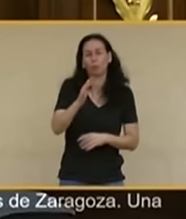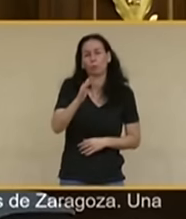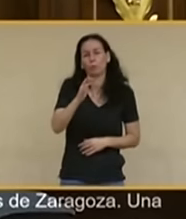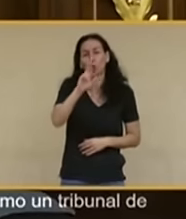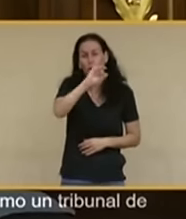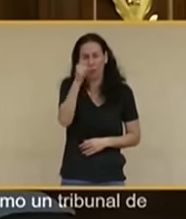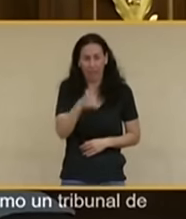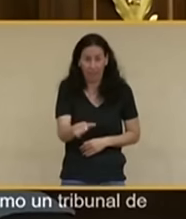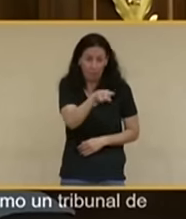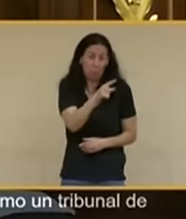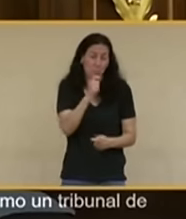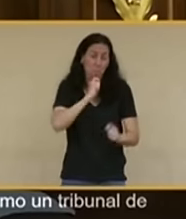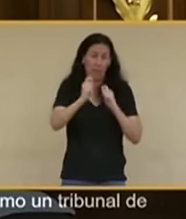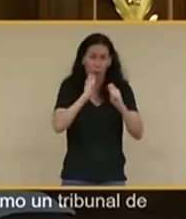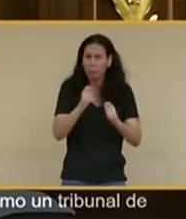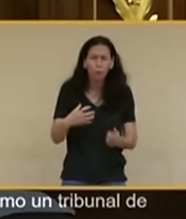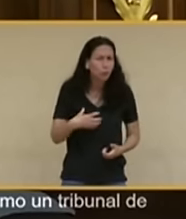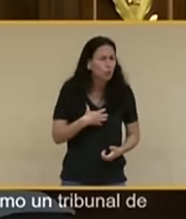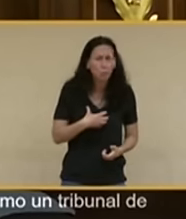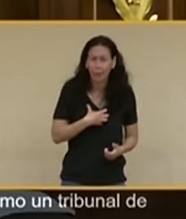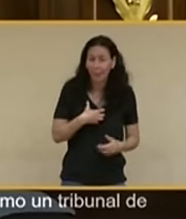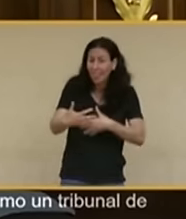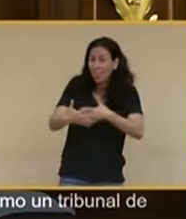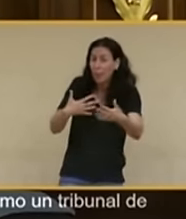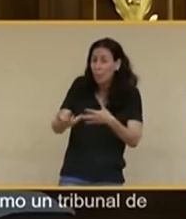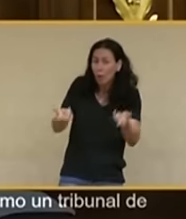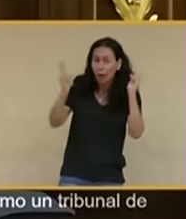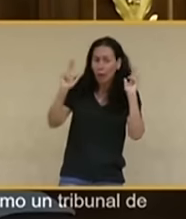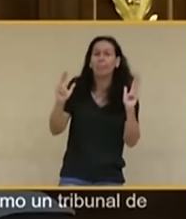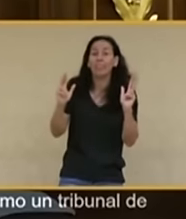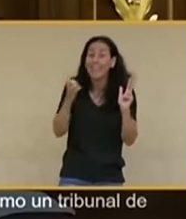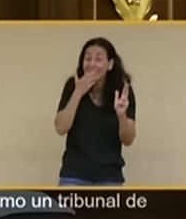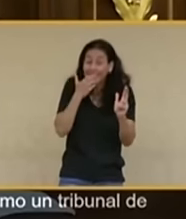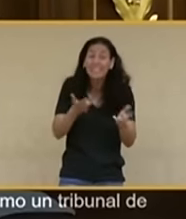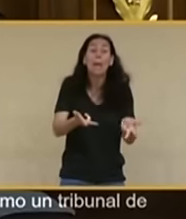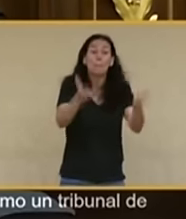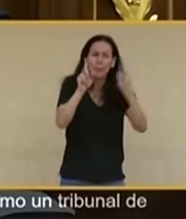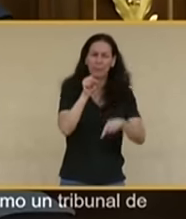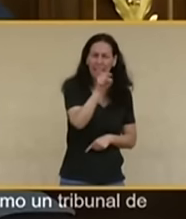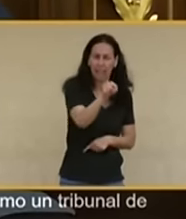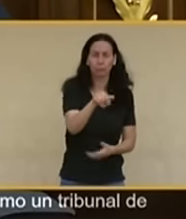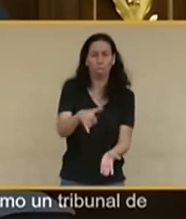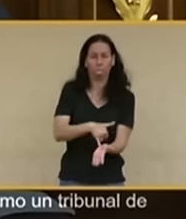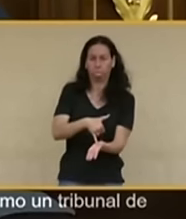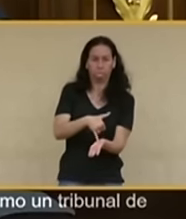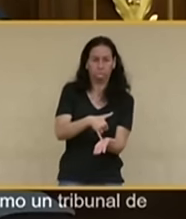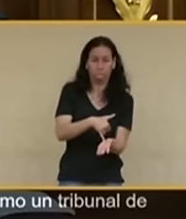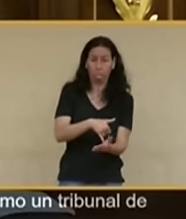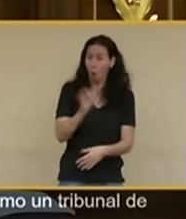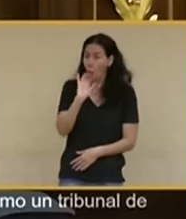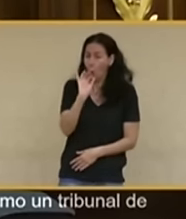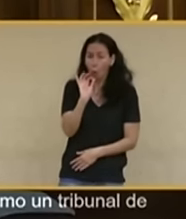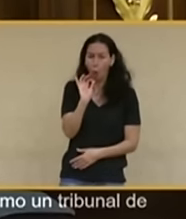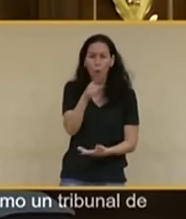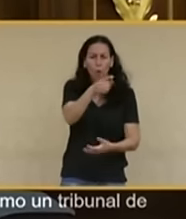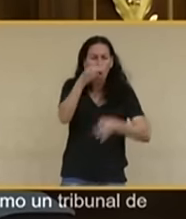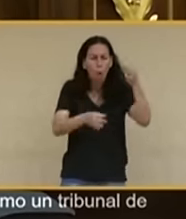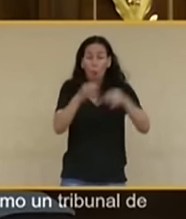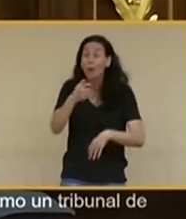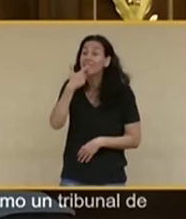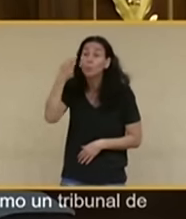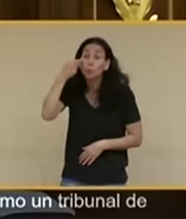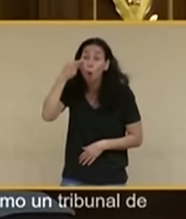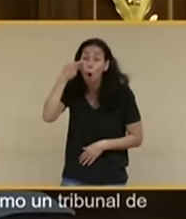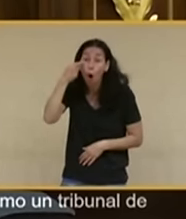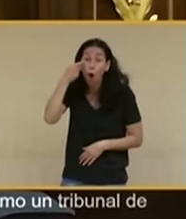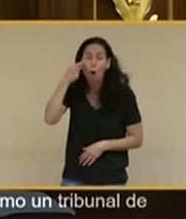Directa. Muy débil será la democracia, señorías, si quedan jueces como el que le acaba de decir a la joven África Cuesta que si perdió un ojo por